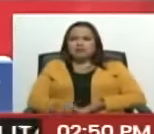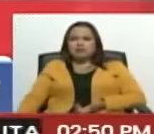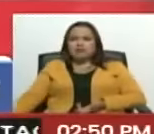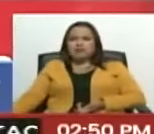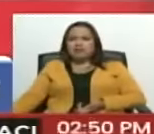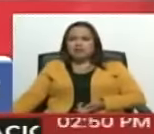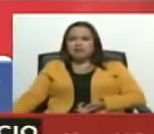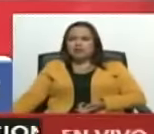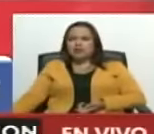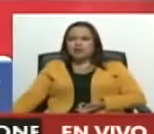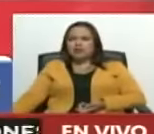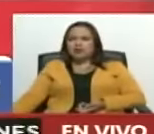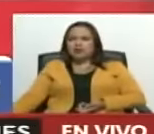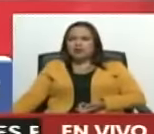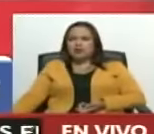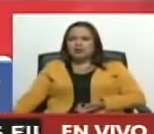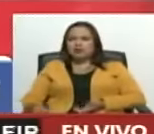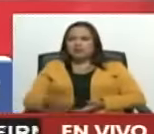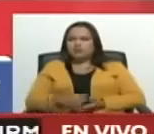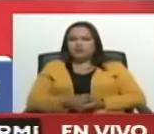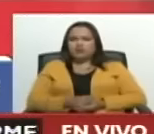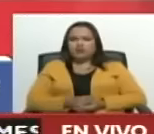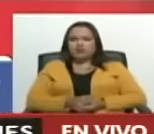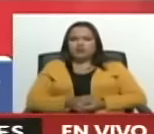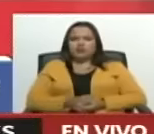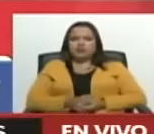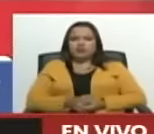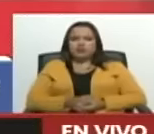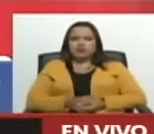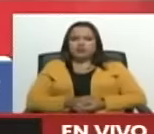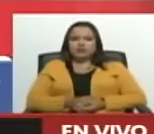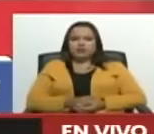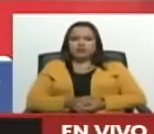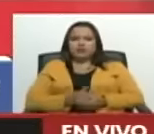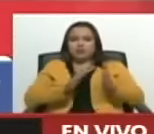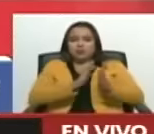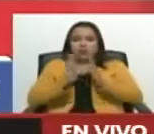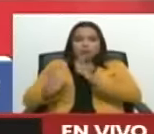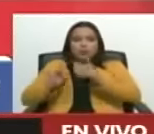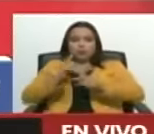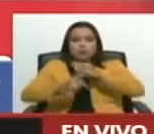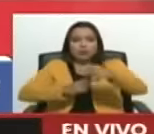participar en el la organización del proceso,